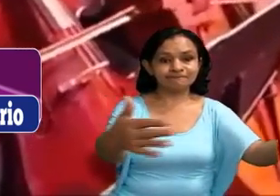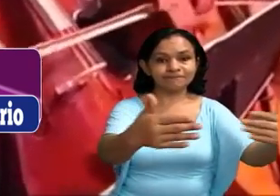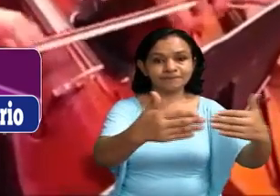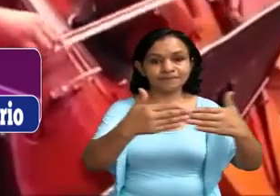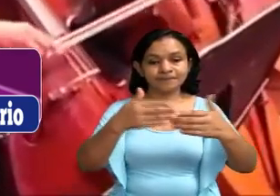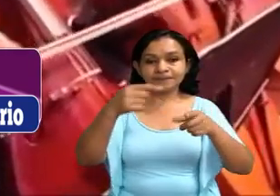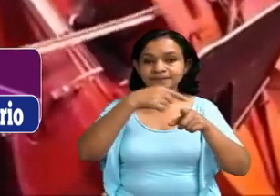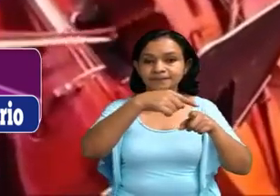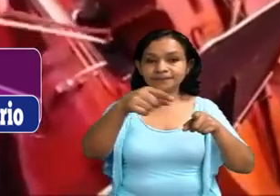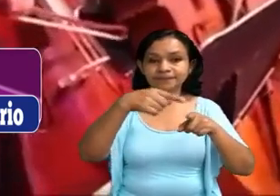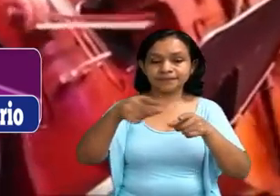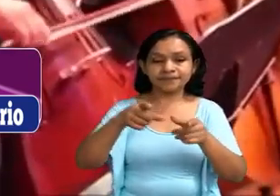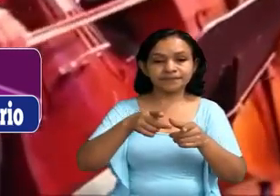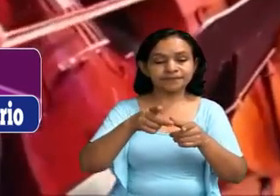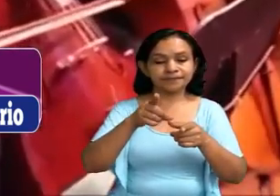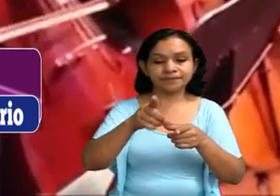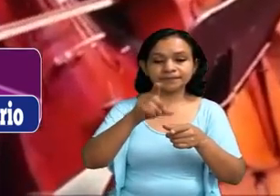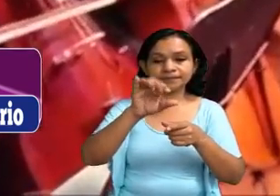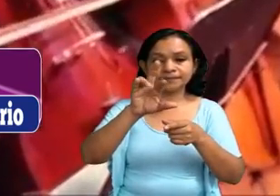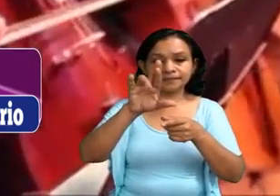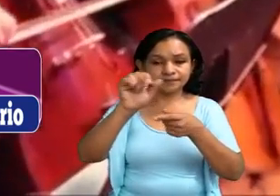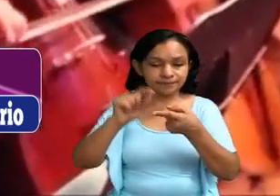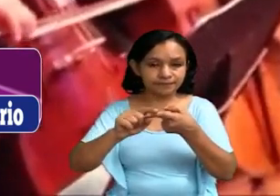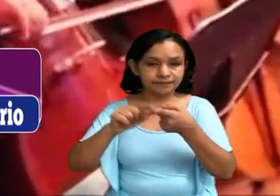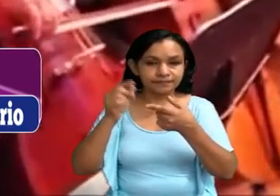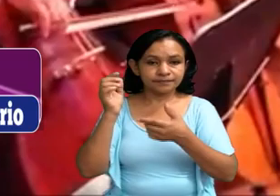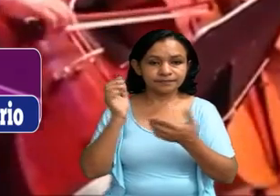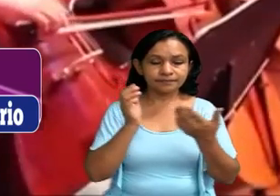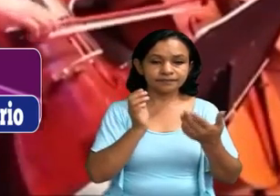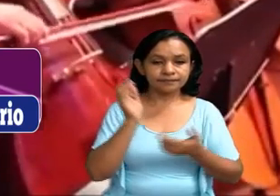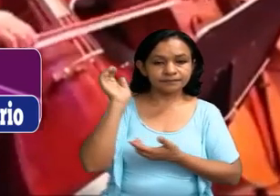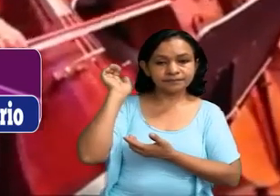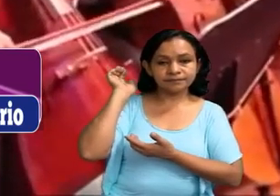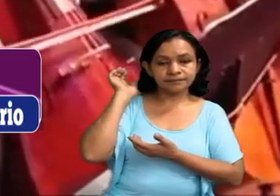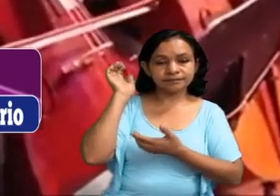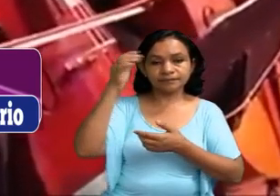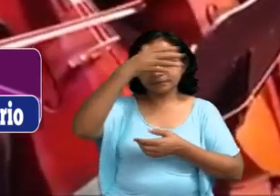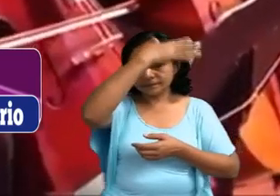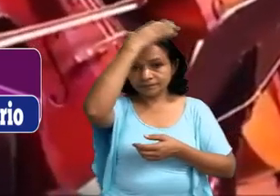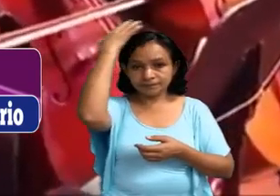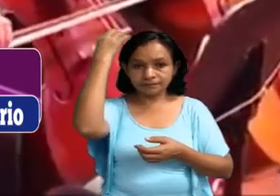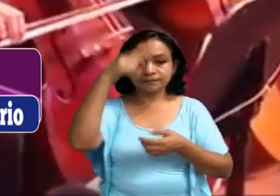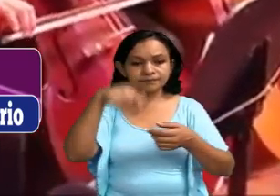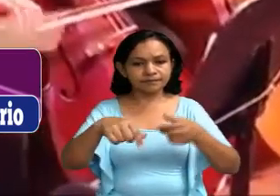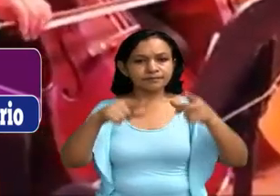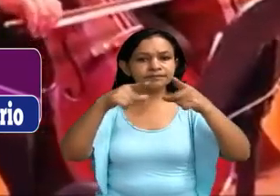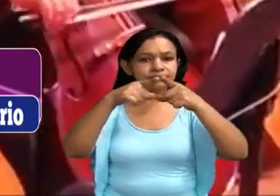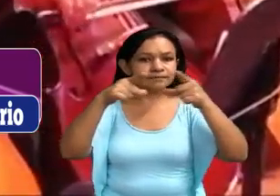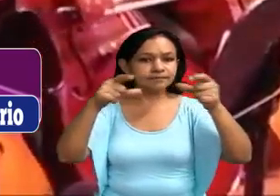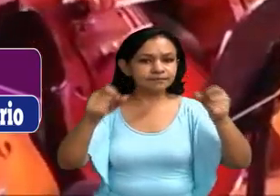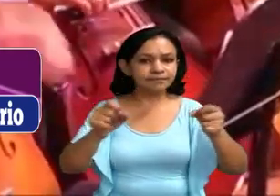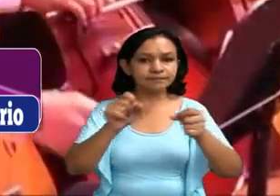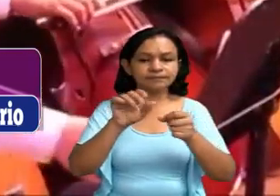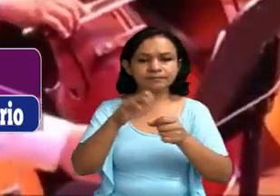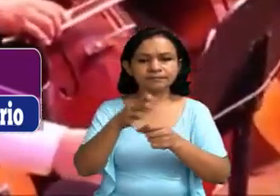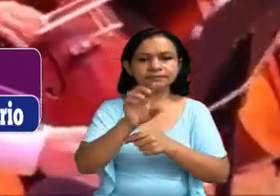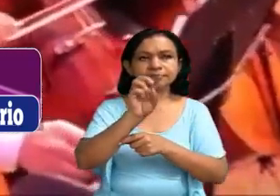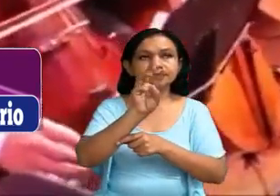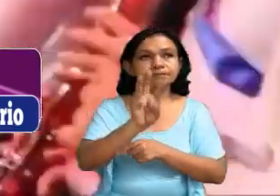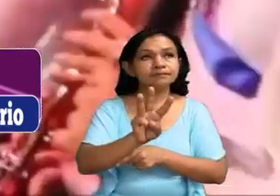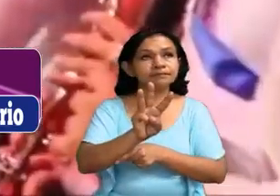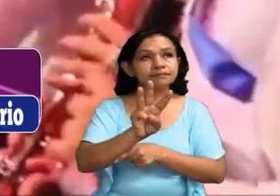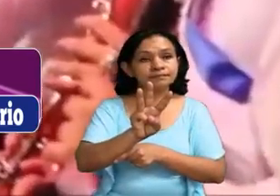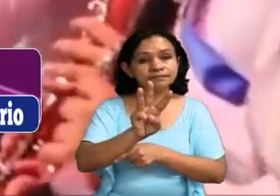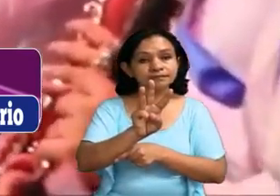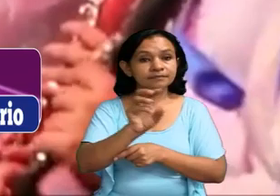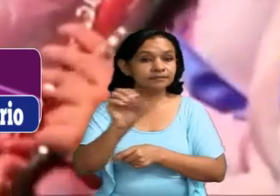de los municipios de Diriá, Mazatepe, San Marcos y también de acá de Managua. En total son casi